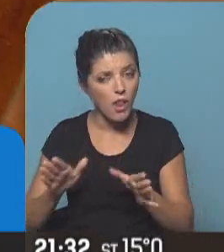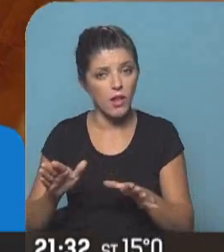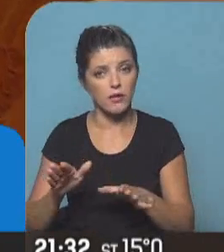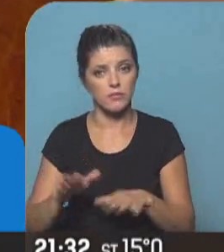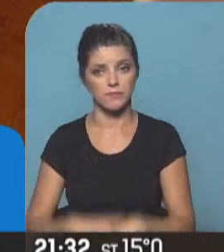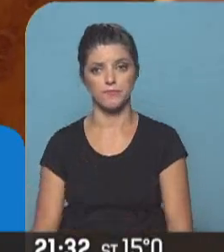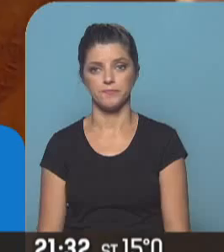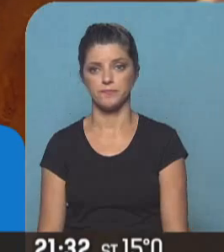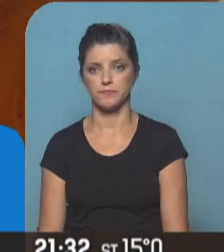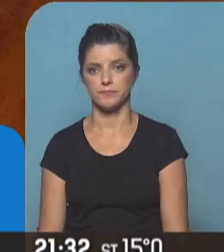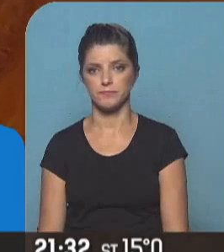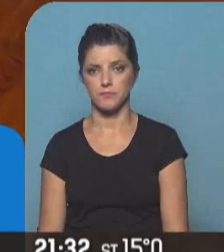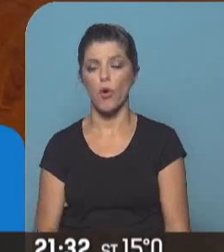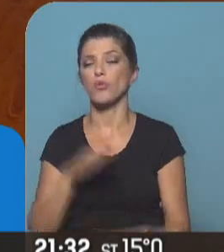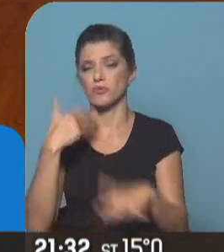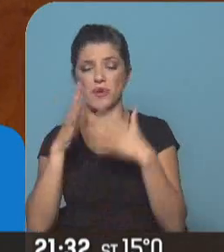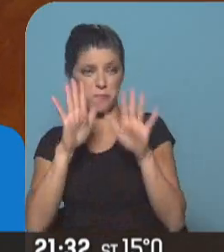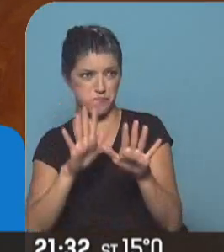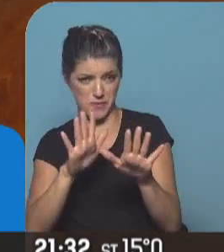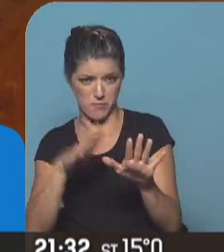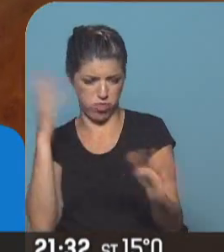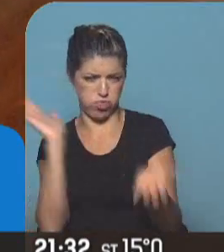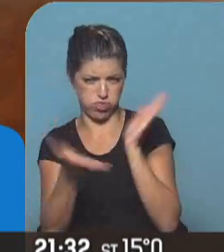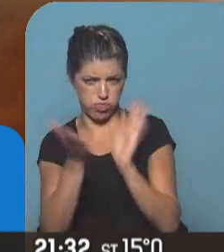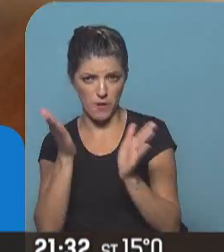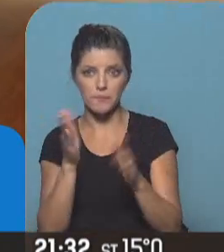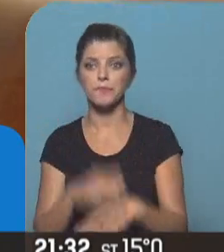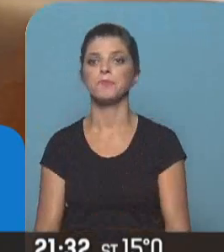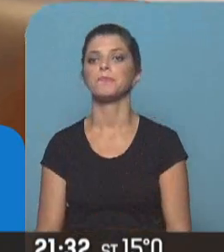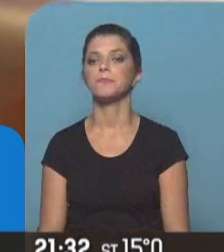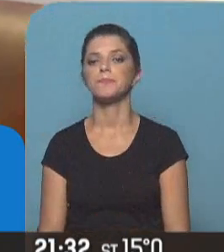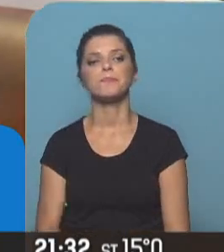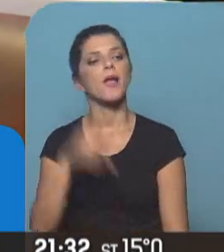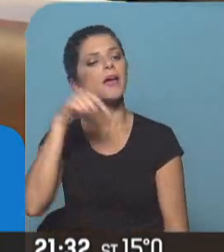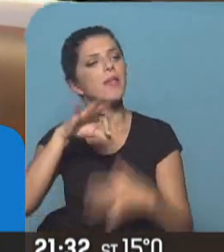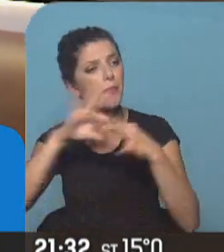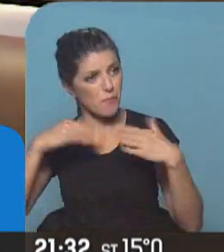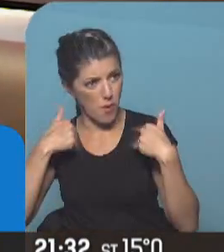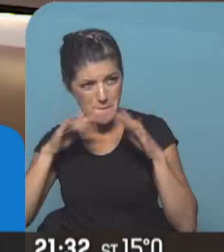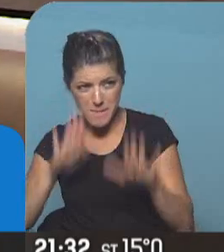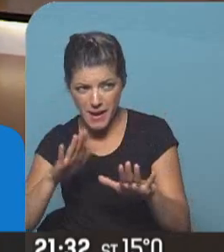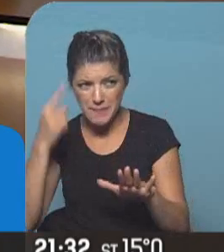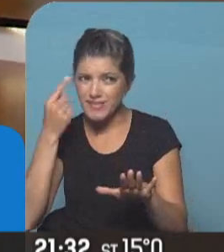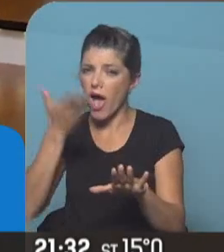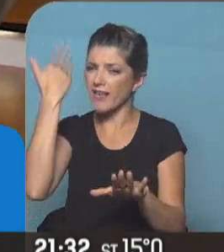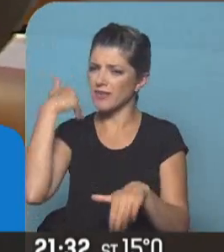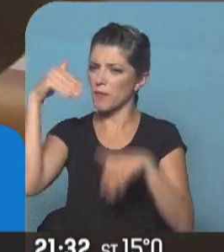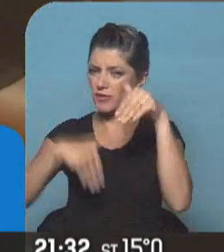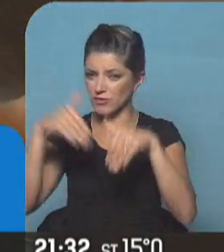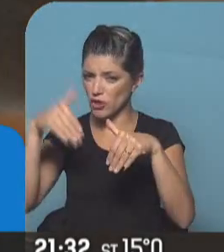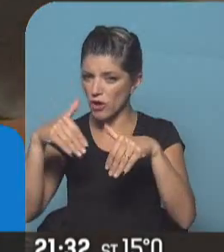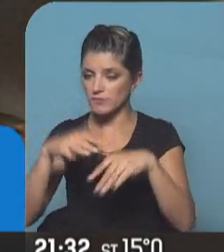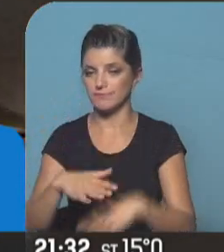por lo menos no tenía que haber acabado como acabo se puede frenar la independencia después de la votación de ser yo creo que es muy difícil